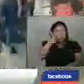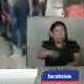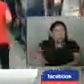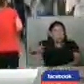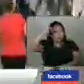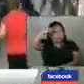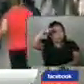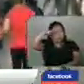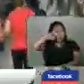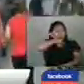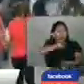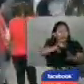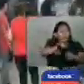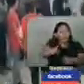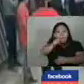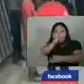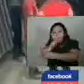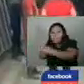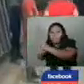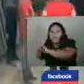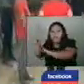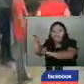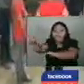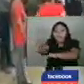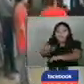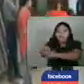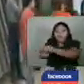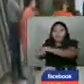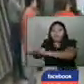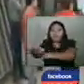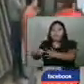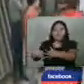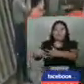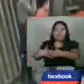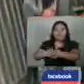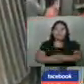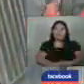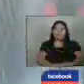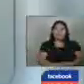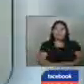México, cuando intentaba llegar junto a decenas de migrantes a los Estados Unidos.